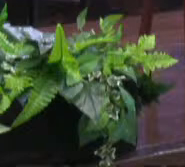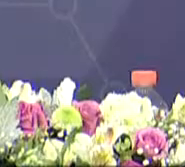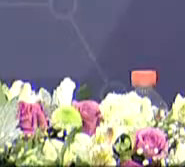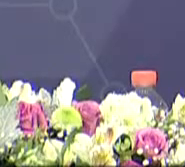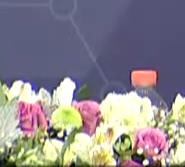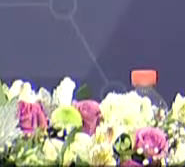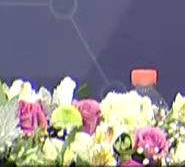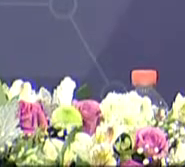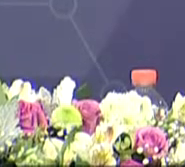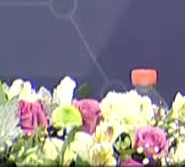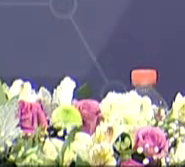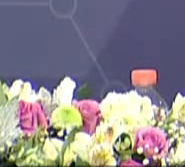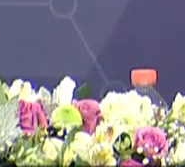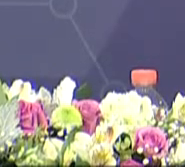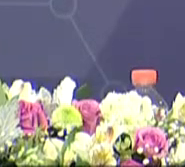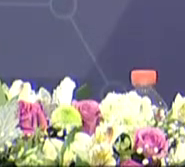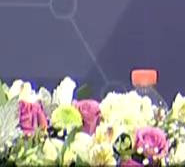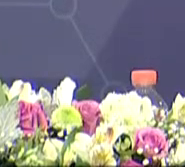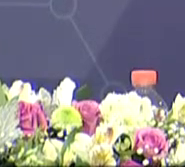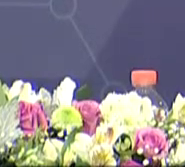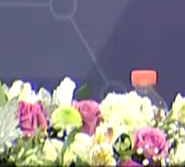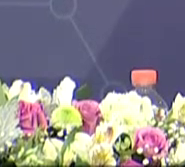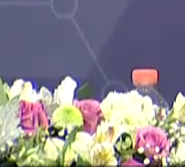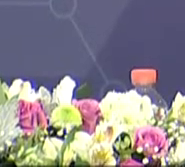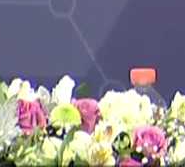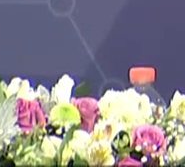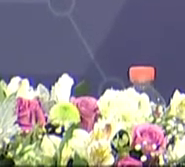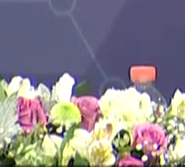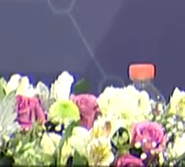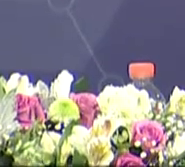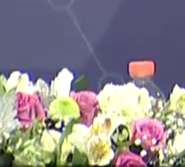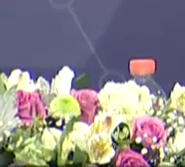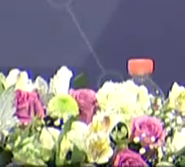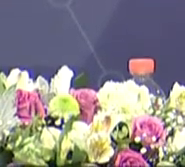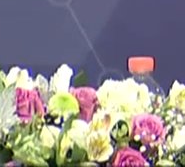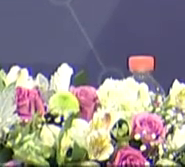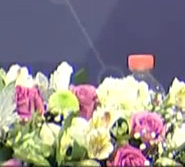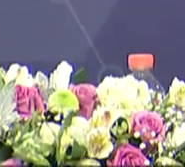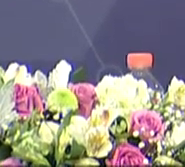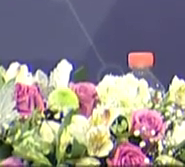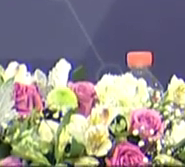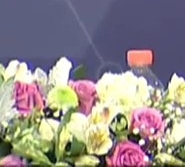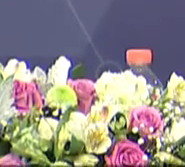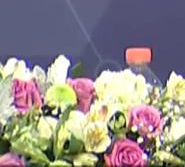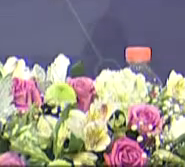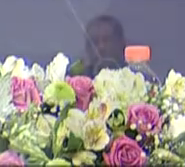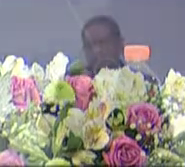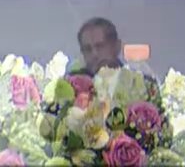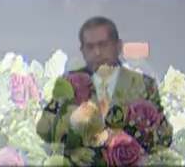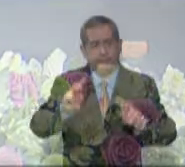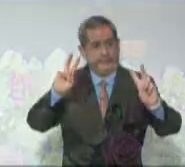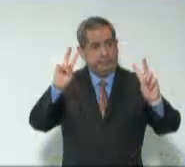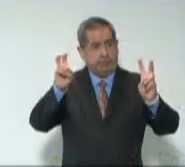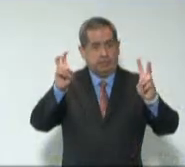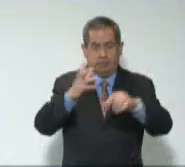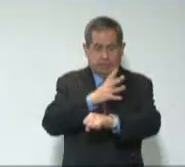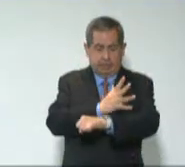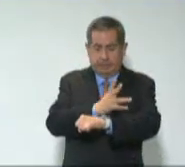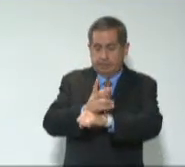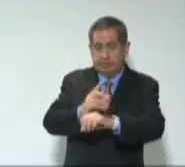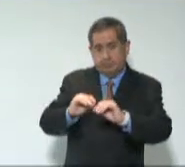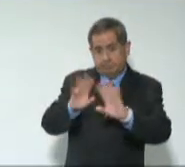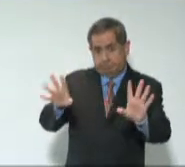eh comienzo comentando muy rápidamente que como todos nosotros sabemos el tema de la transparencia